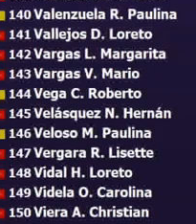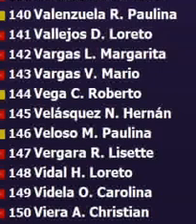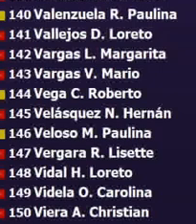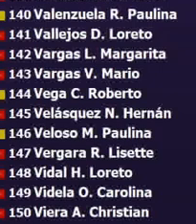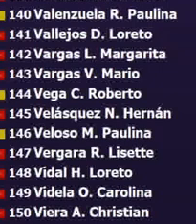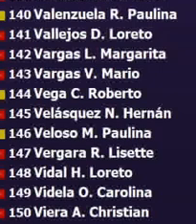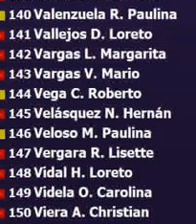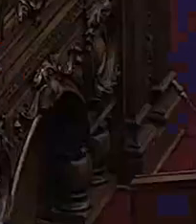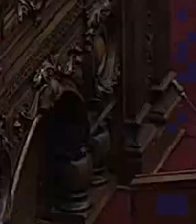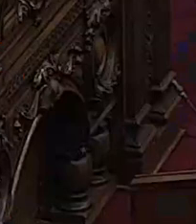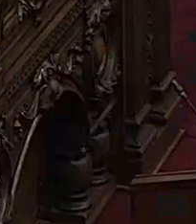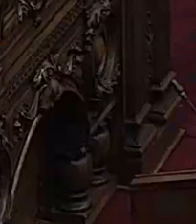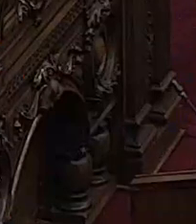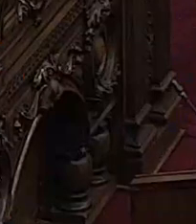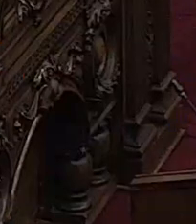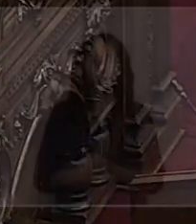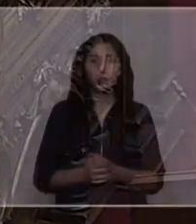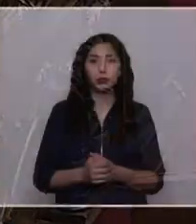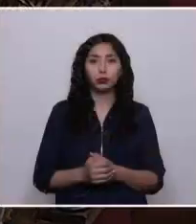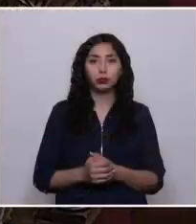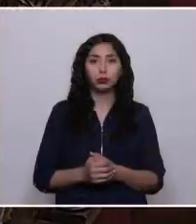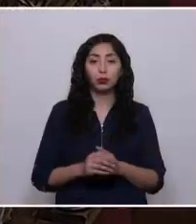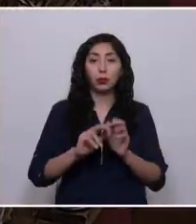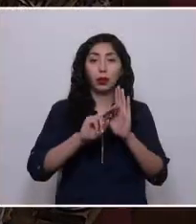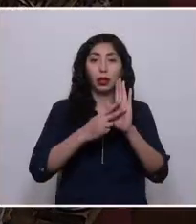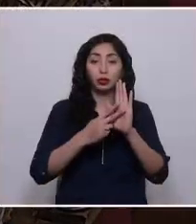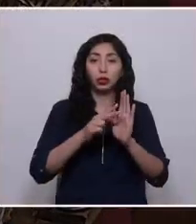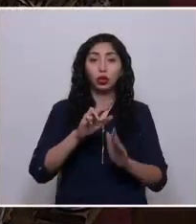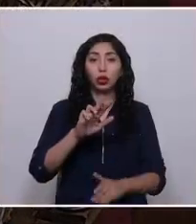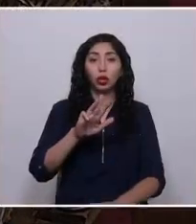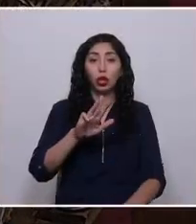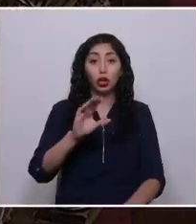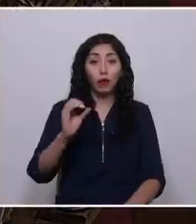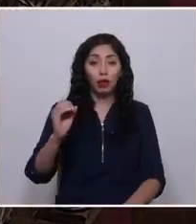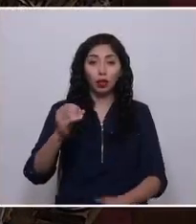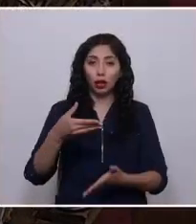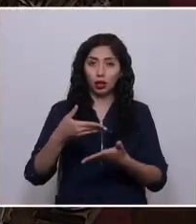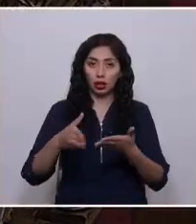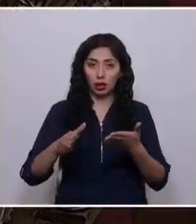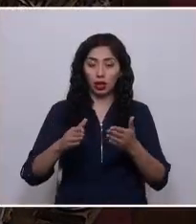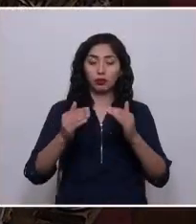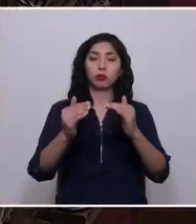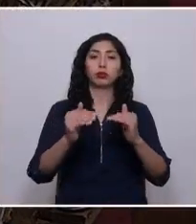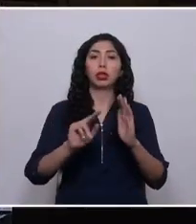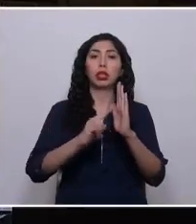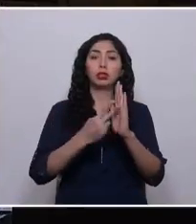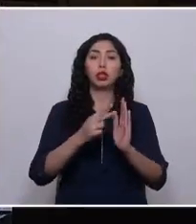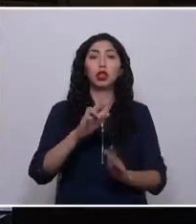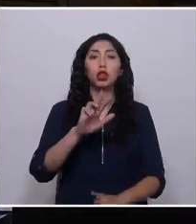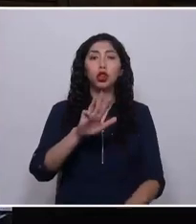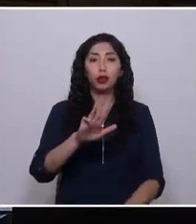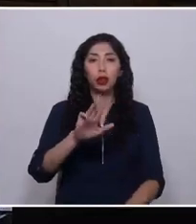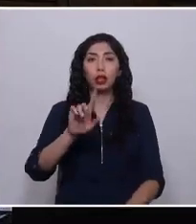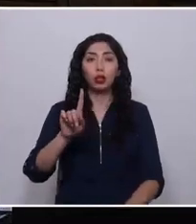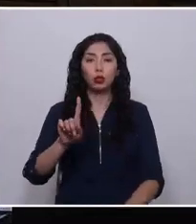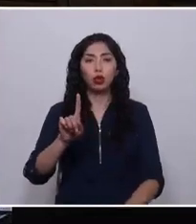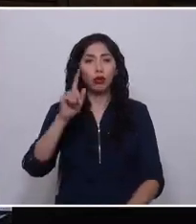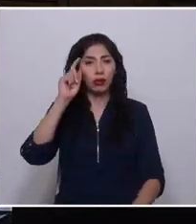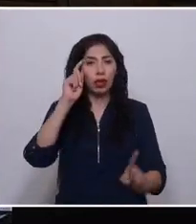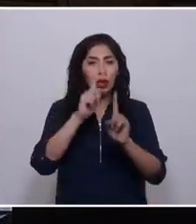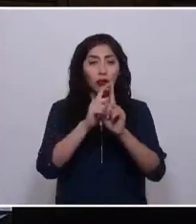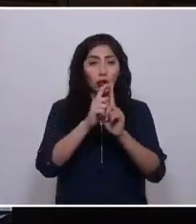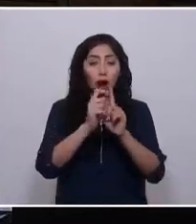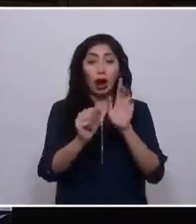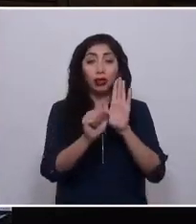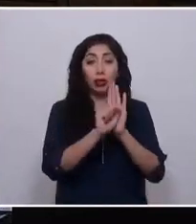Pasamos enseguida a la indicación número 91 para sustituir el artículo 17. Ha